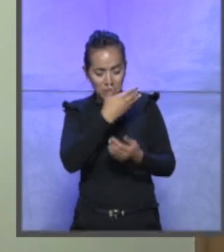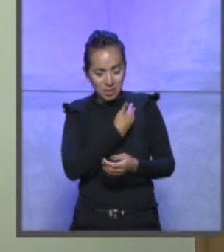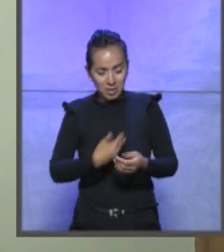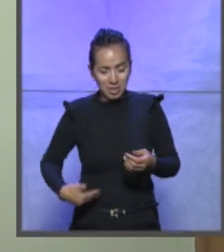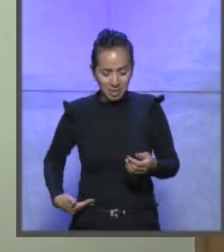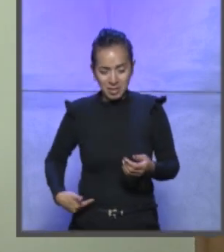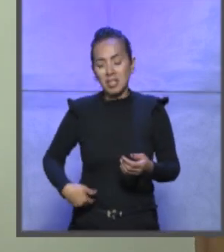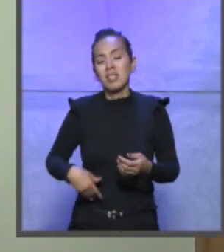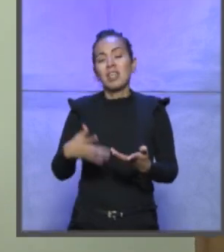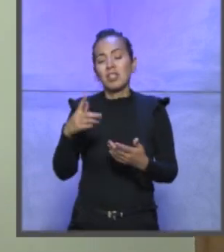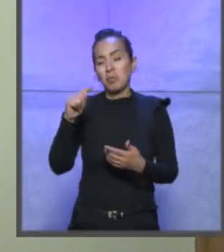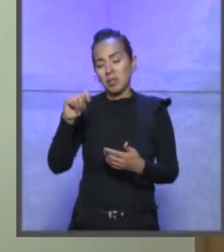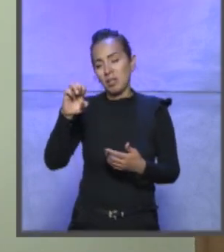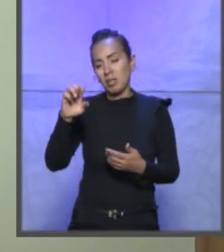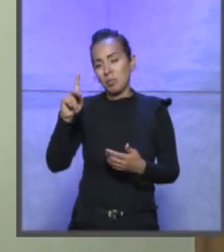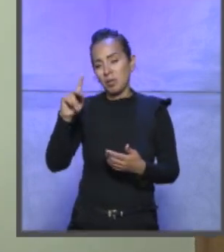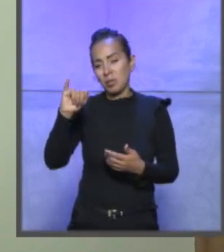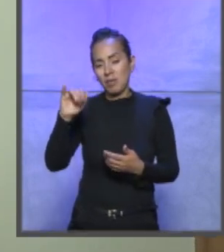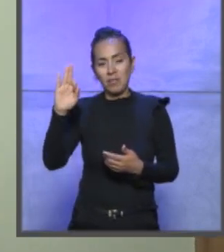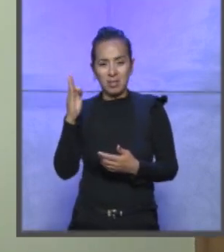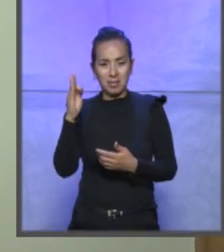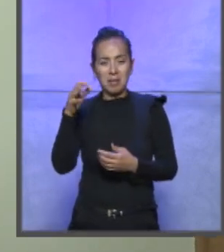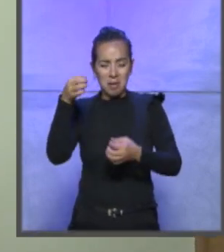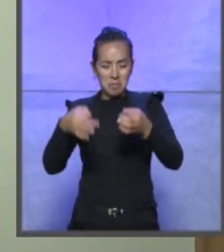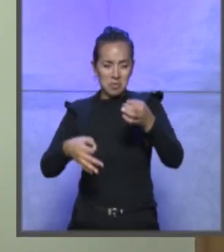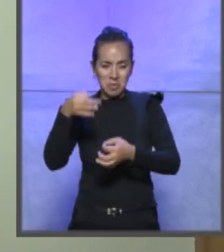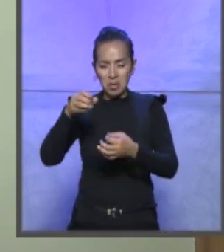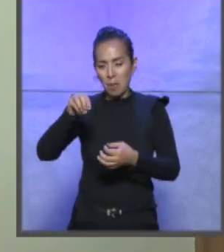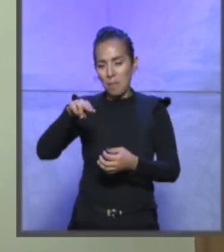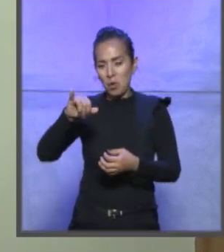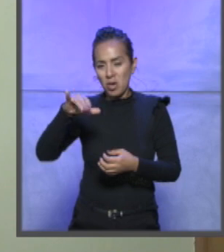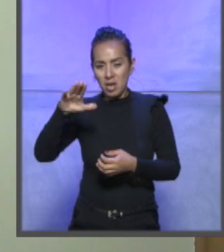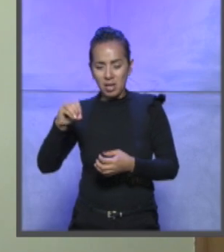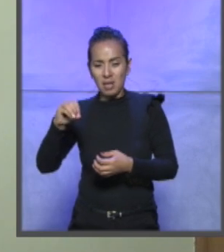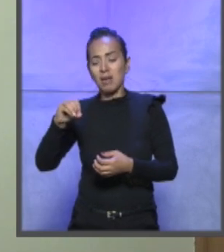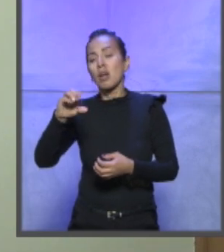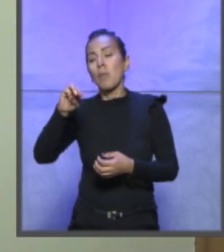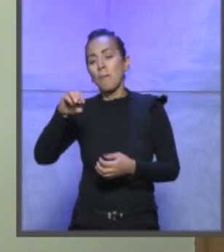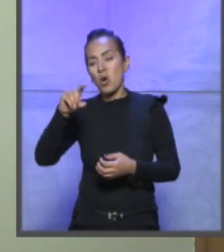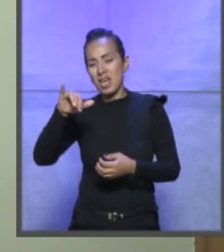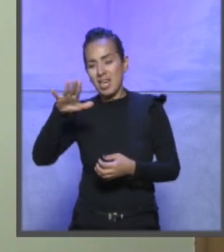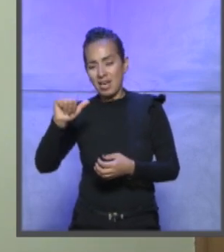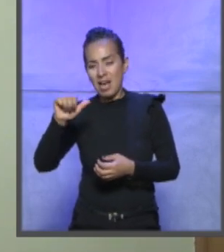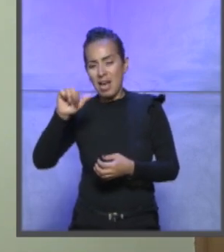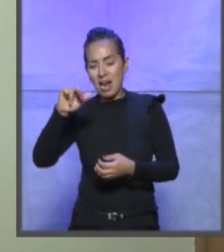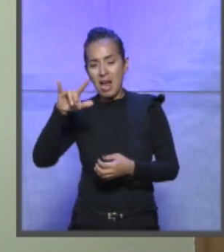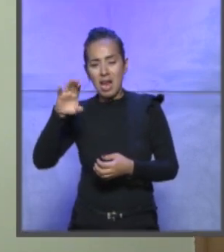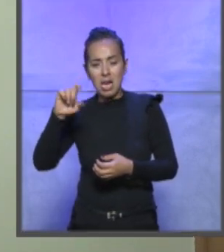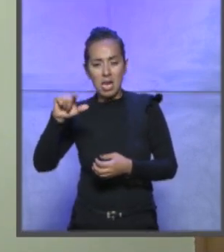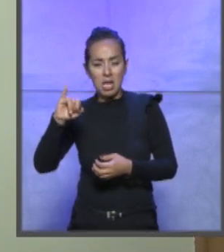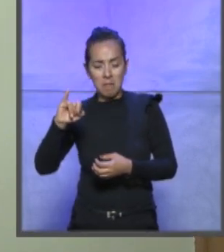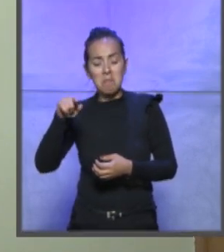del Tribunal Electoral del Poder Judicial de la Federación, la magistrada Mónica Aralí Sota Fregoso, y dígale que el cometido